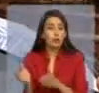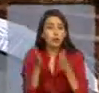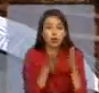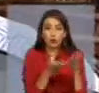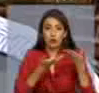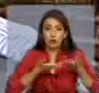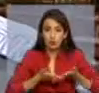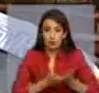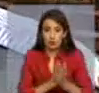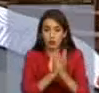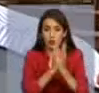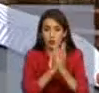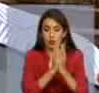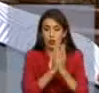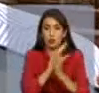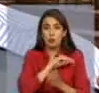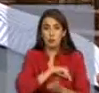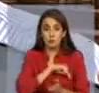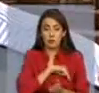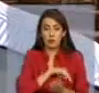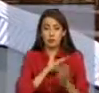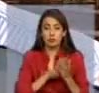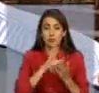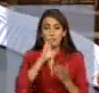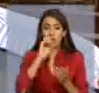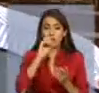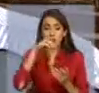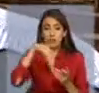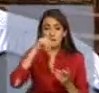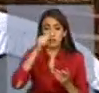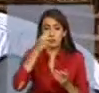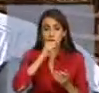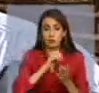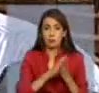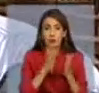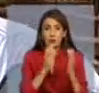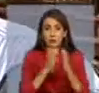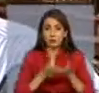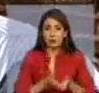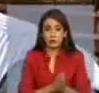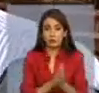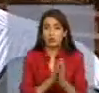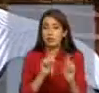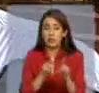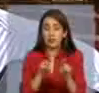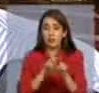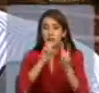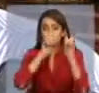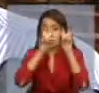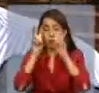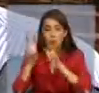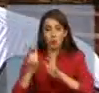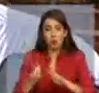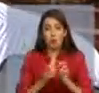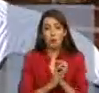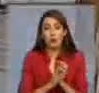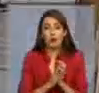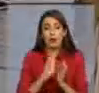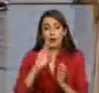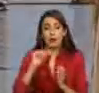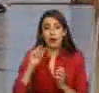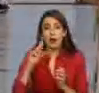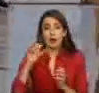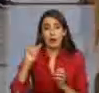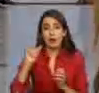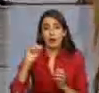municipal, es el de la calle Tomás Martínez, que también será para efectos turísticos. Y el tercer muelle es el de Caraguay. Además